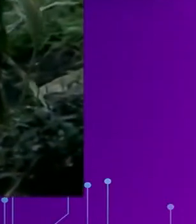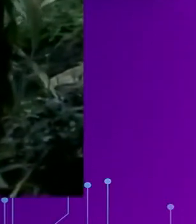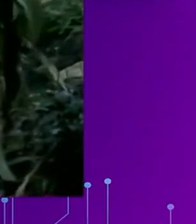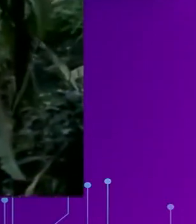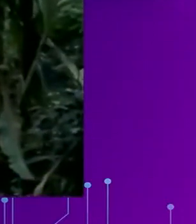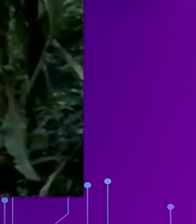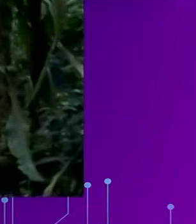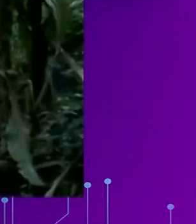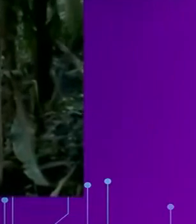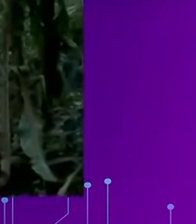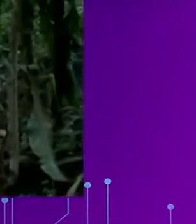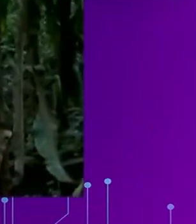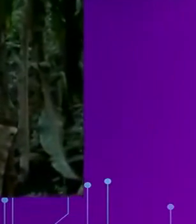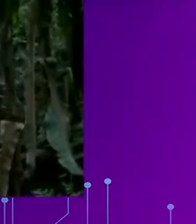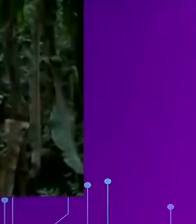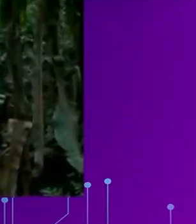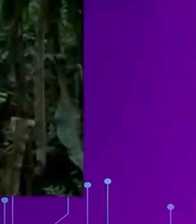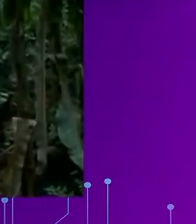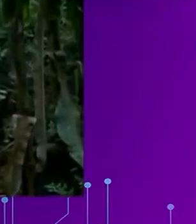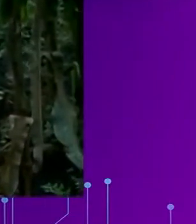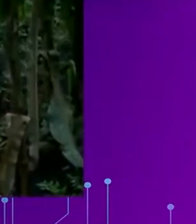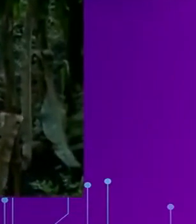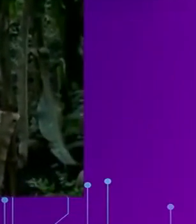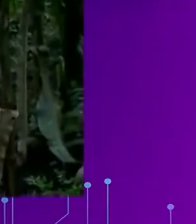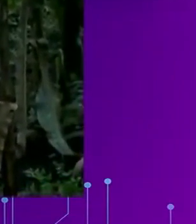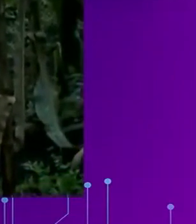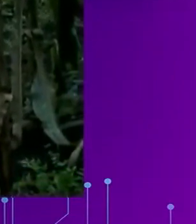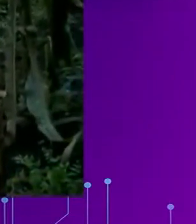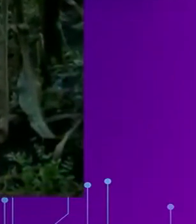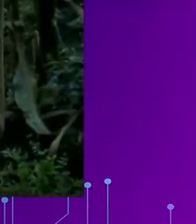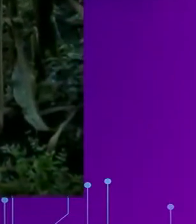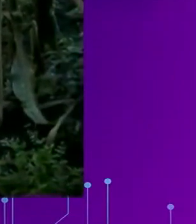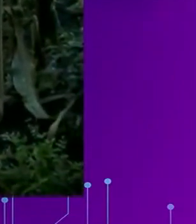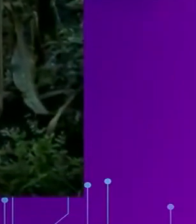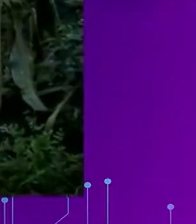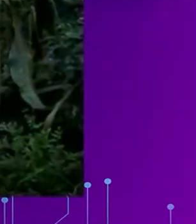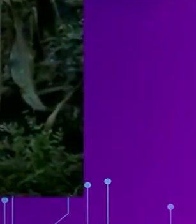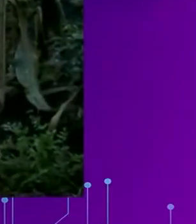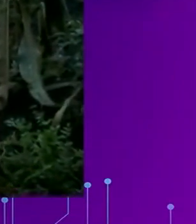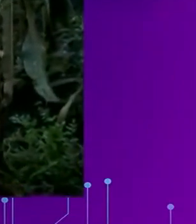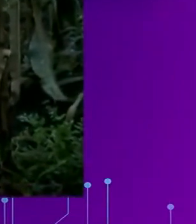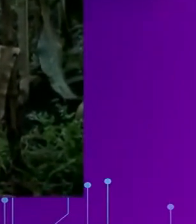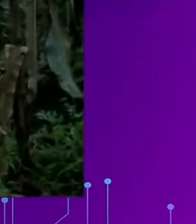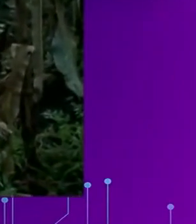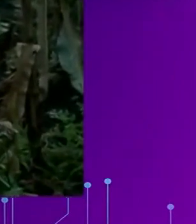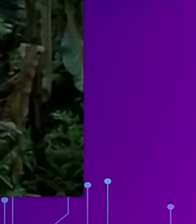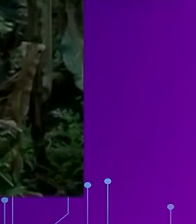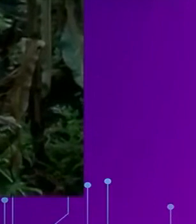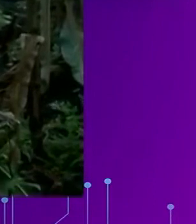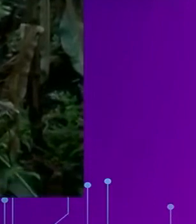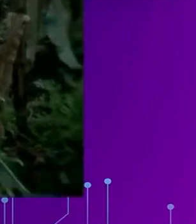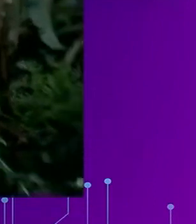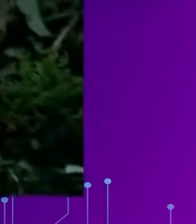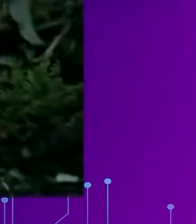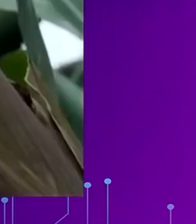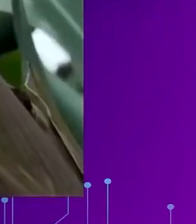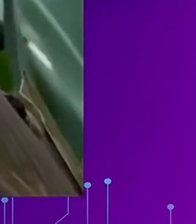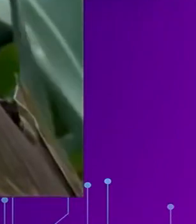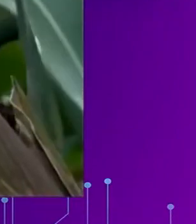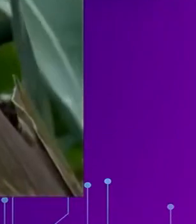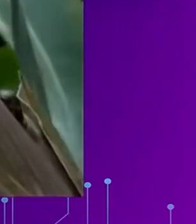Mustla na nias nepa campa chitok no pa tlacoyuctli na nias,